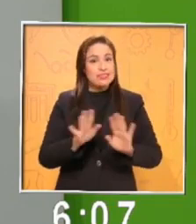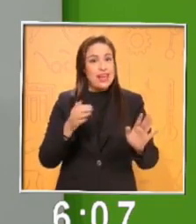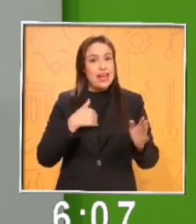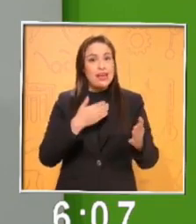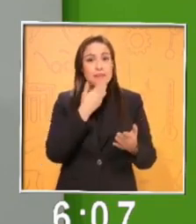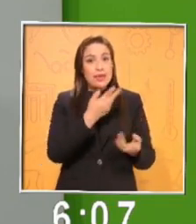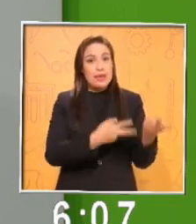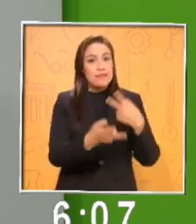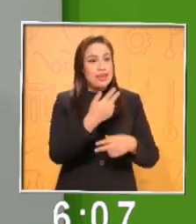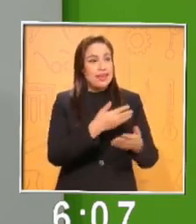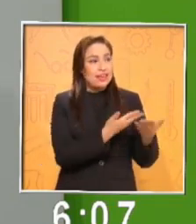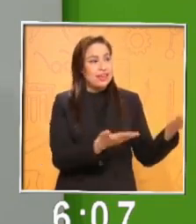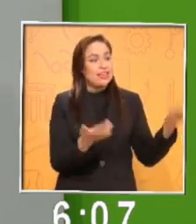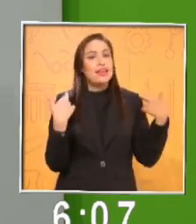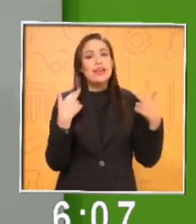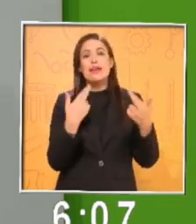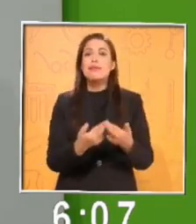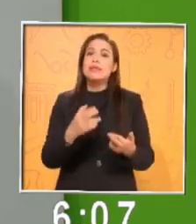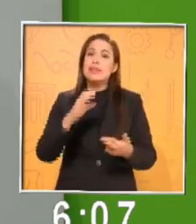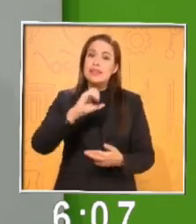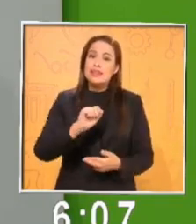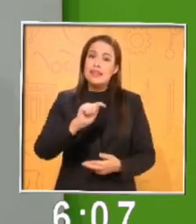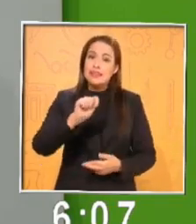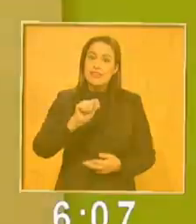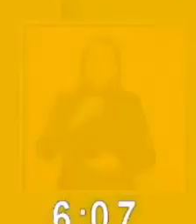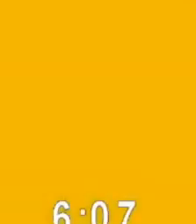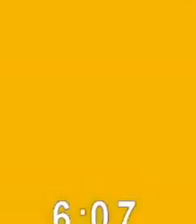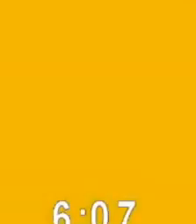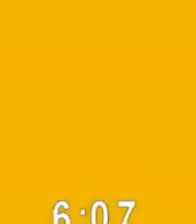a la maestra Katia Livas.